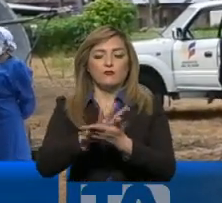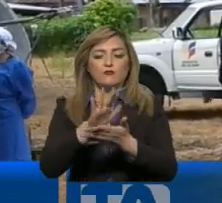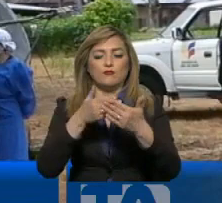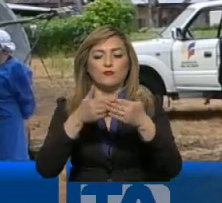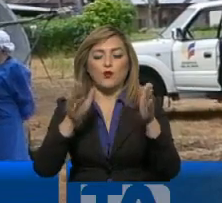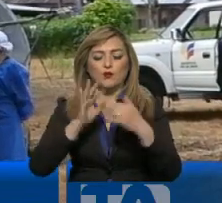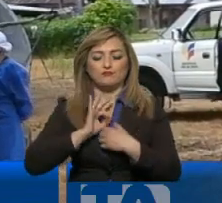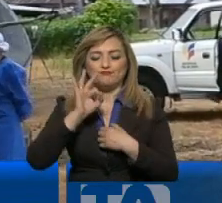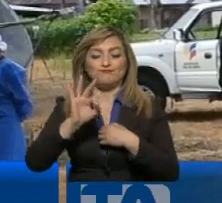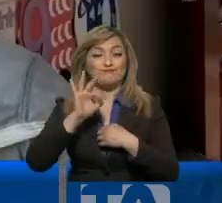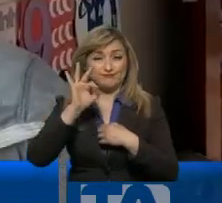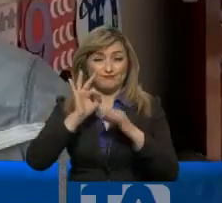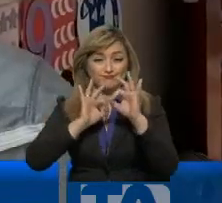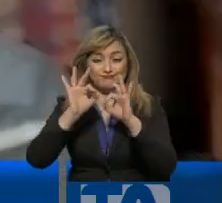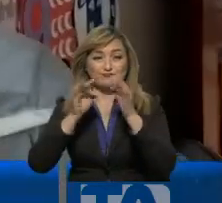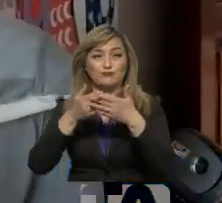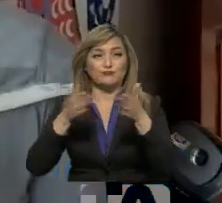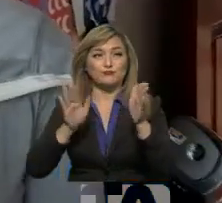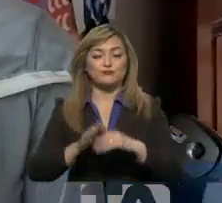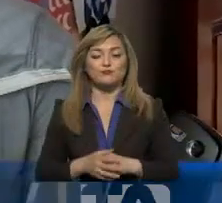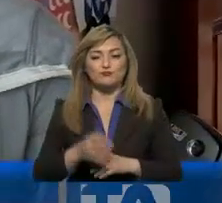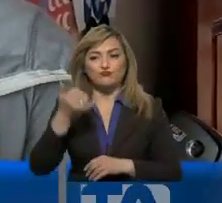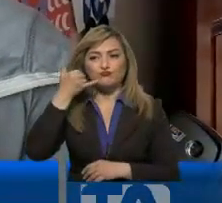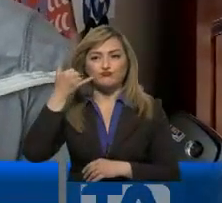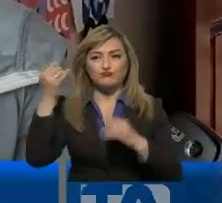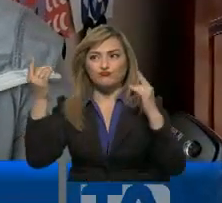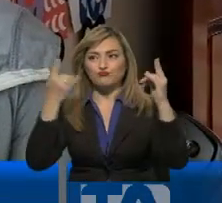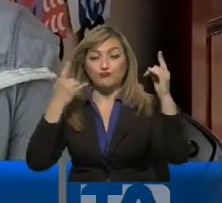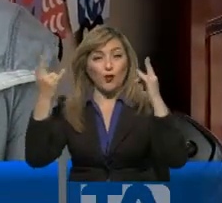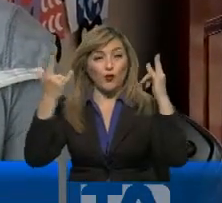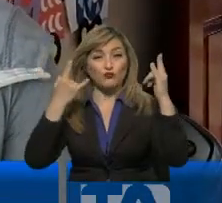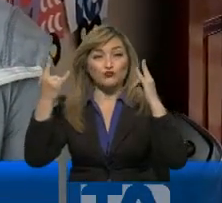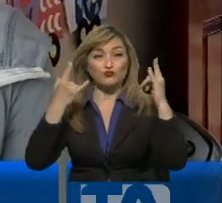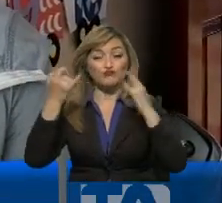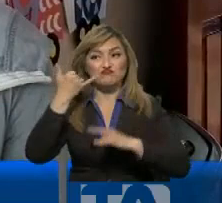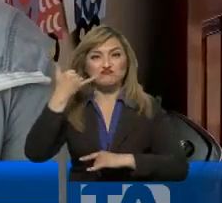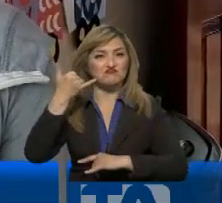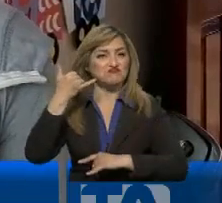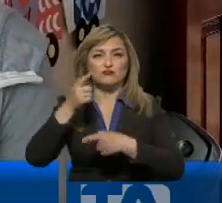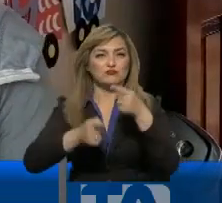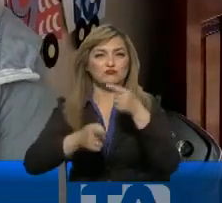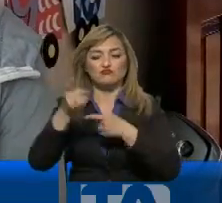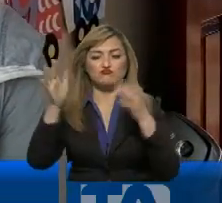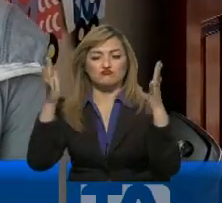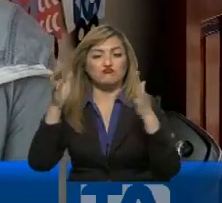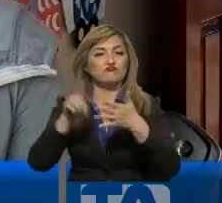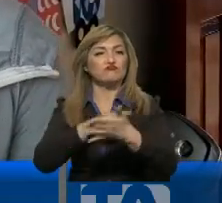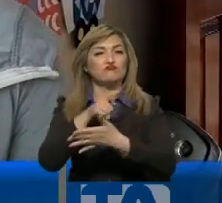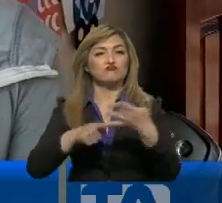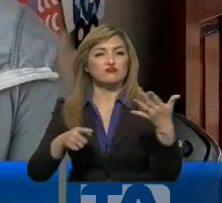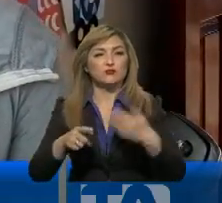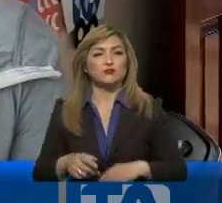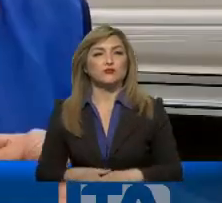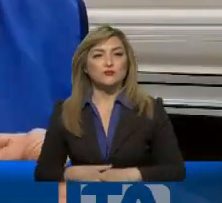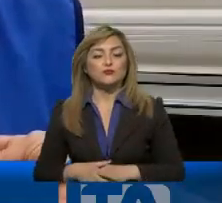medio de la pandemia del COVID-19. No existe señal para ni cobertura para vía telefónica y mucho menos internet para